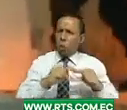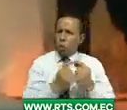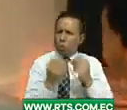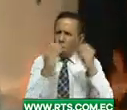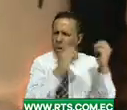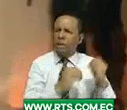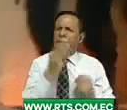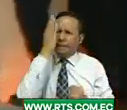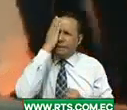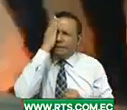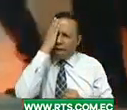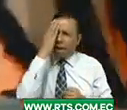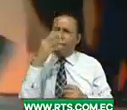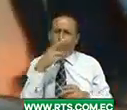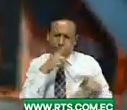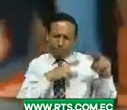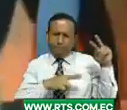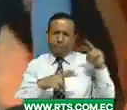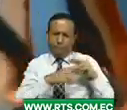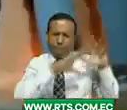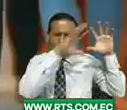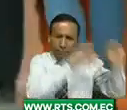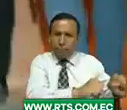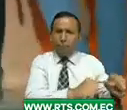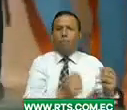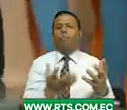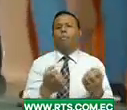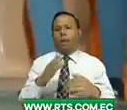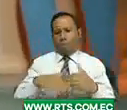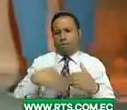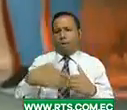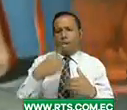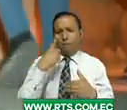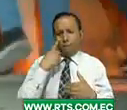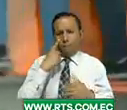organización delictiva y están tras la pista de ellos. Informó Roselena Vascones.